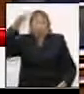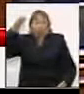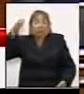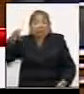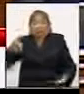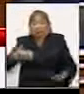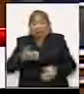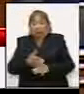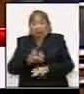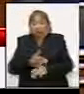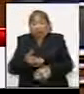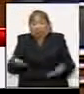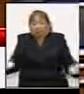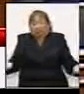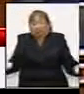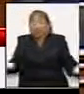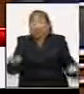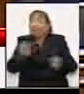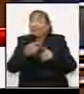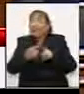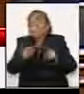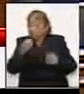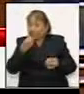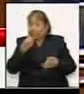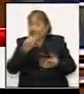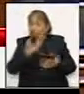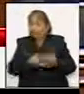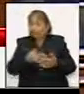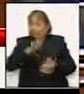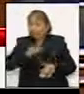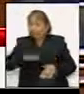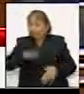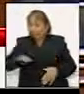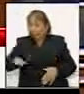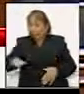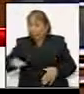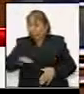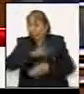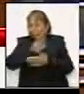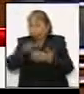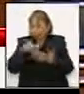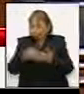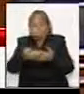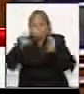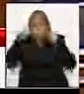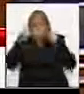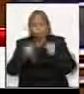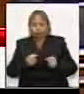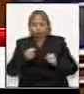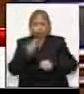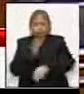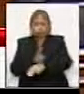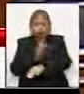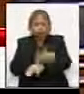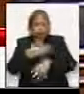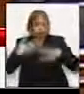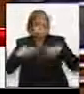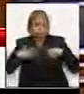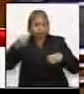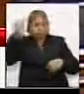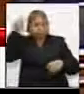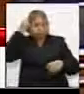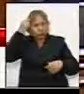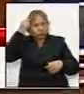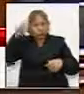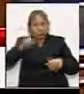para desarrollar. Pero si llevamos un niño con todo su potencial y su desarrollo físico y neurológico a